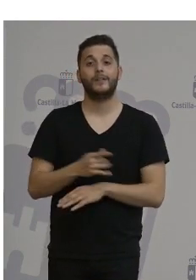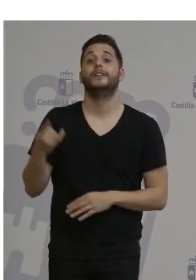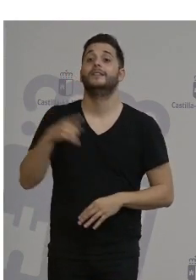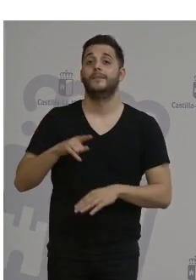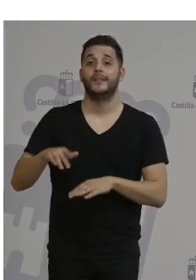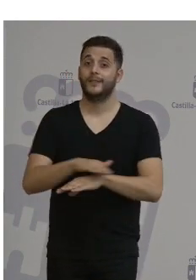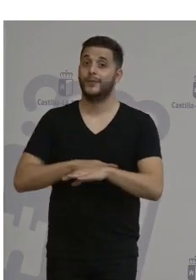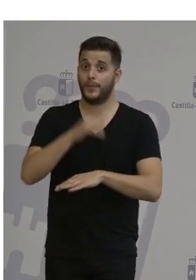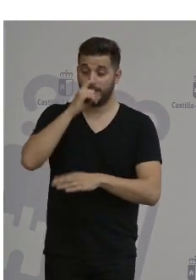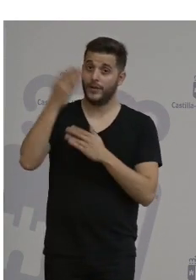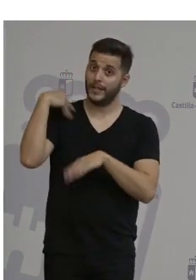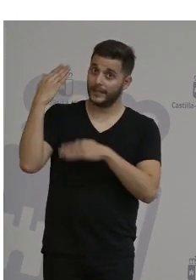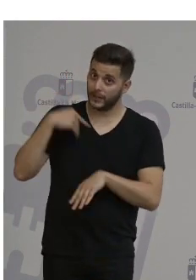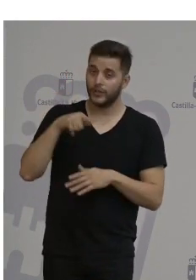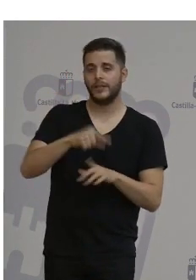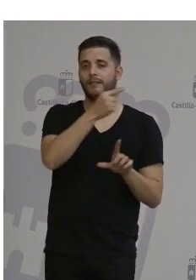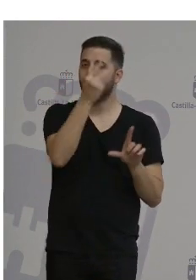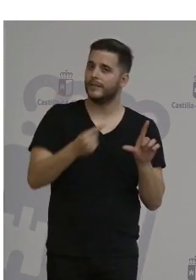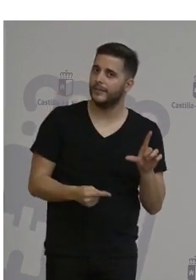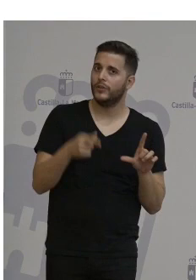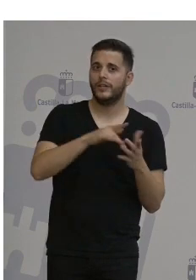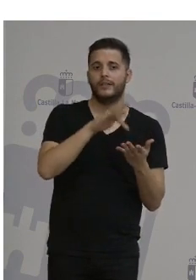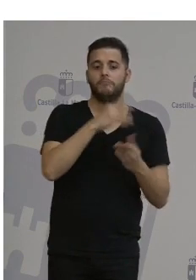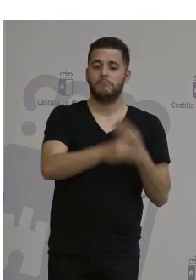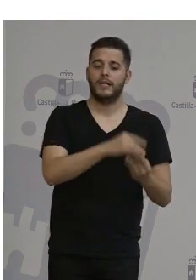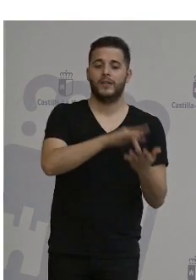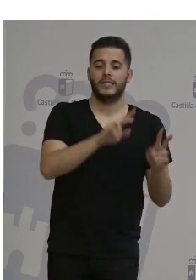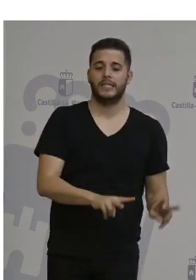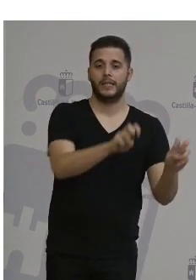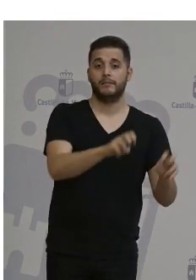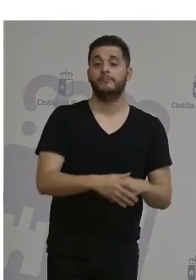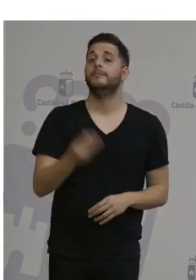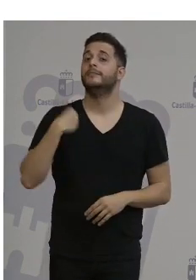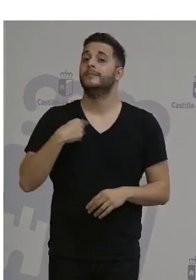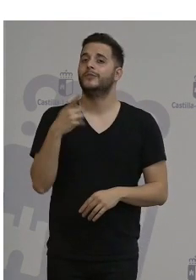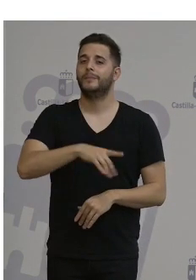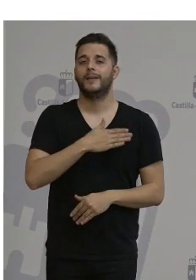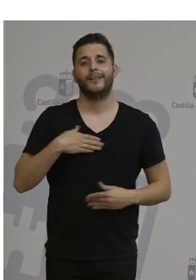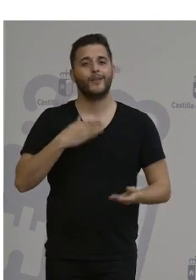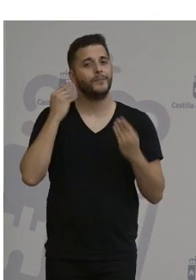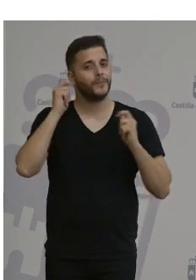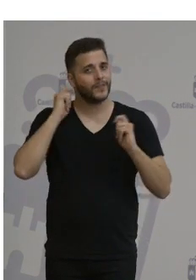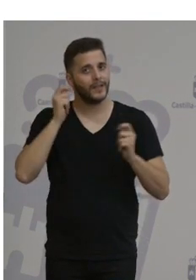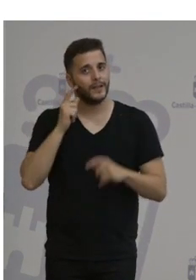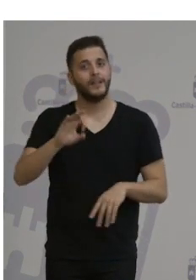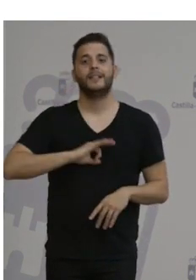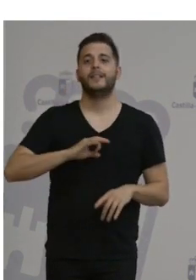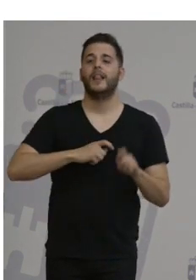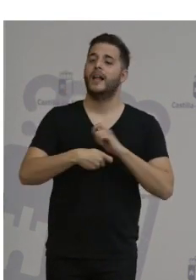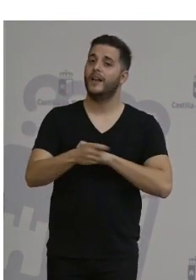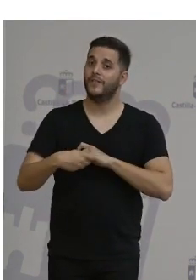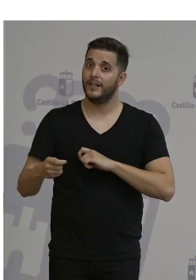del Gobierno anterior que diseñó y ejecutó esta iniciativa. Asimismo, quiero felicitar también a la Diputación Foral de Vizcaya,